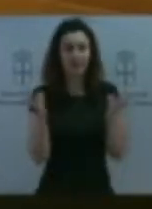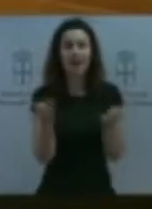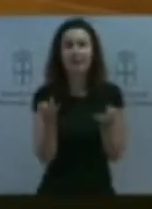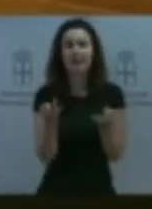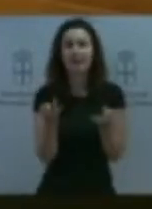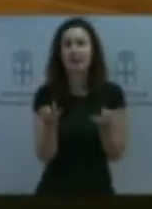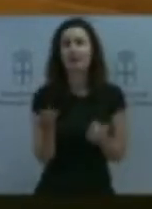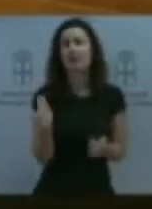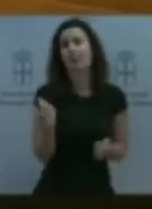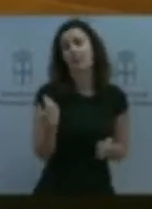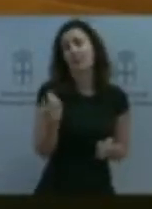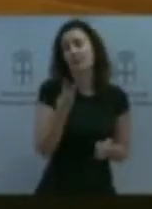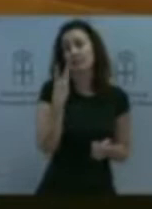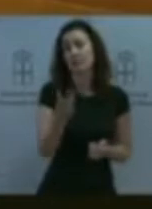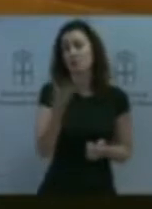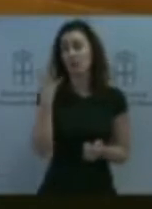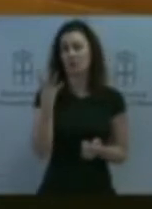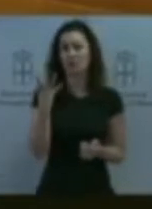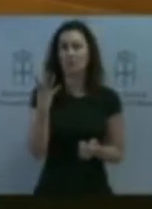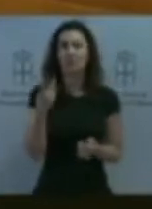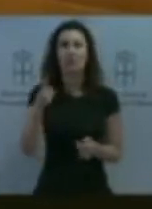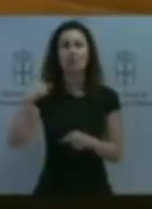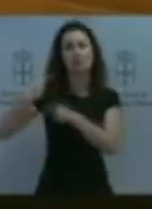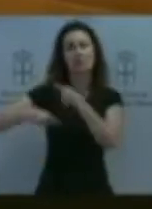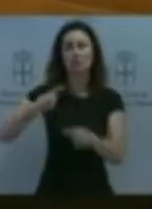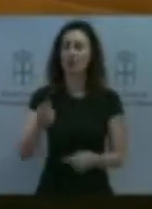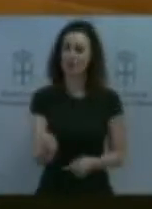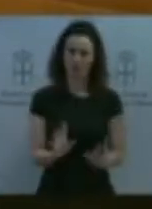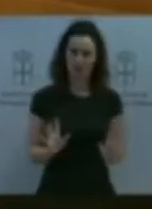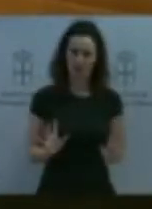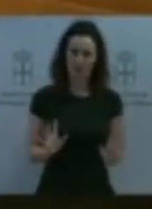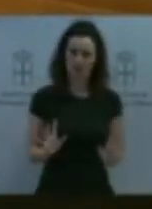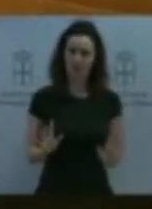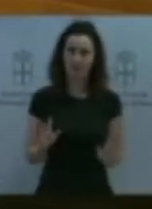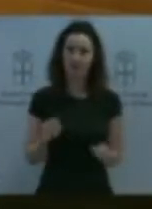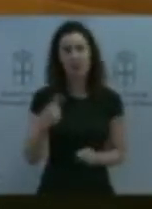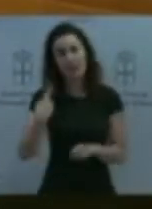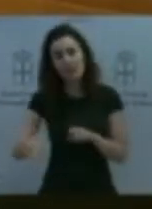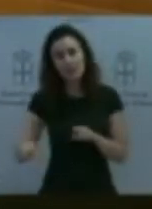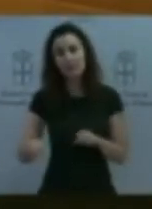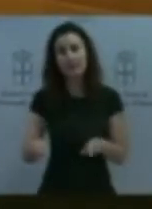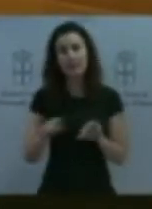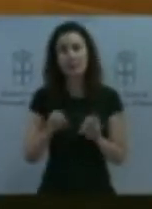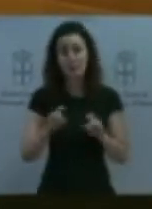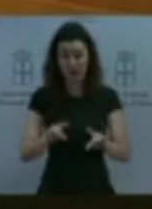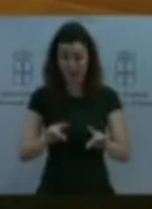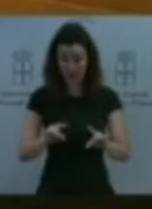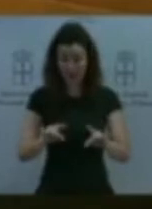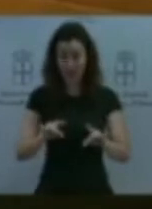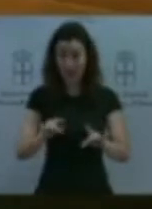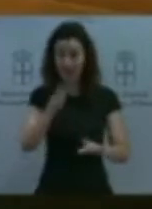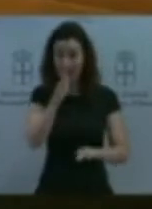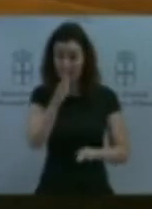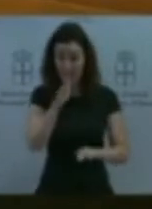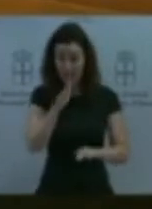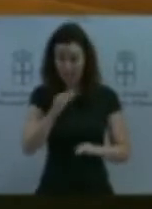algo tradicional. Lo que es tradicional es el arribazón, que sí es una recogida del ocle absolutamente sostenible. Además, le digo, no sé si saben ustedes